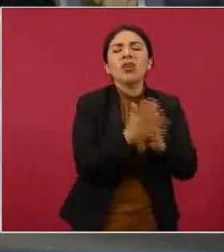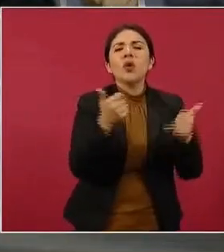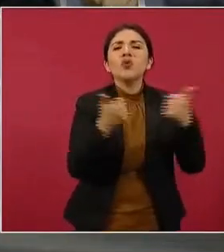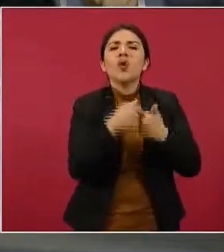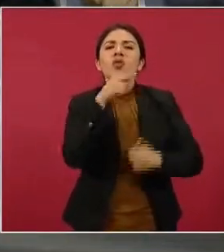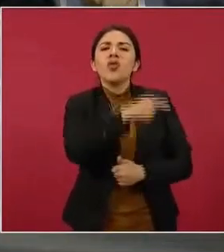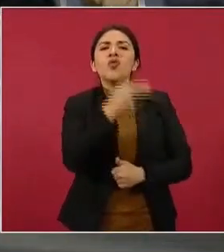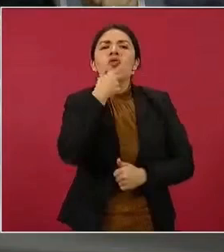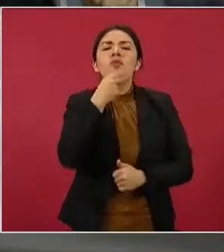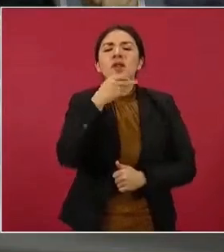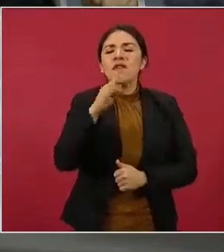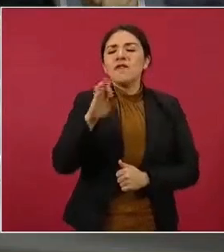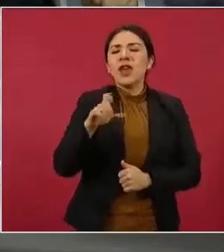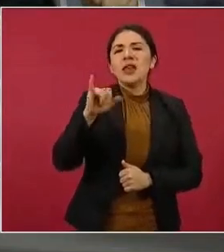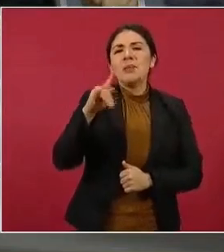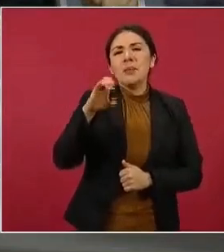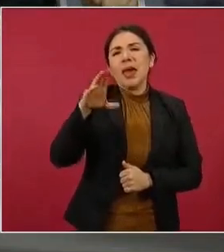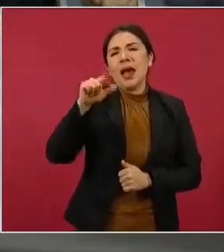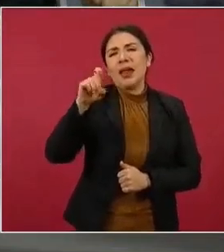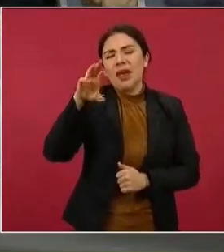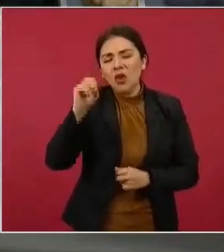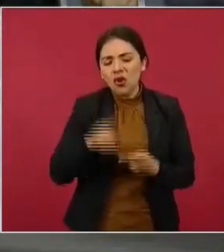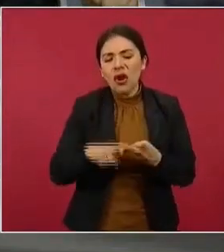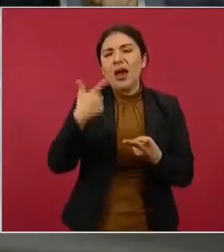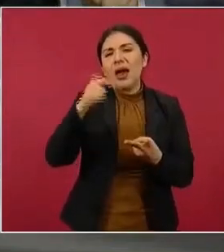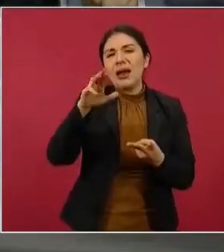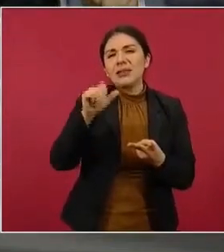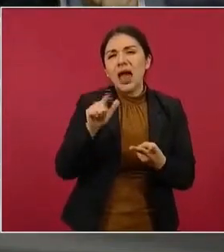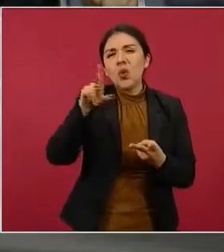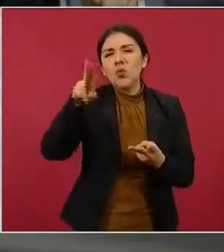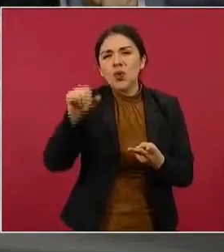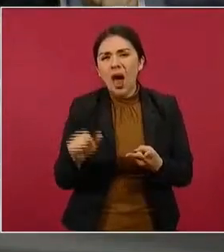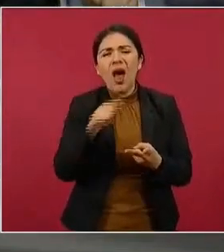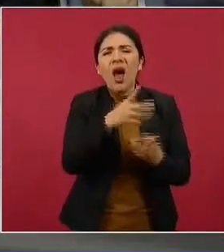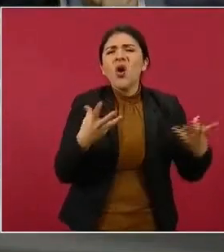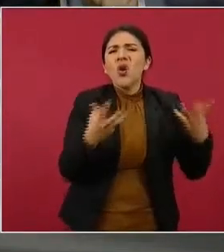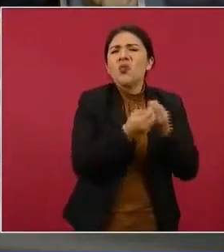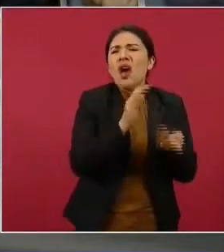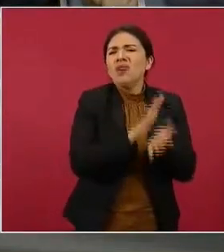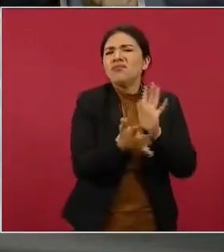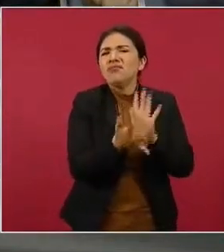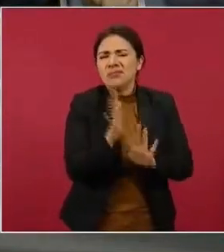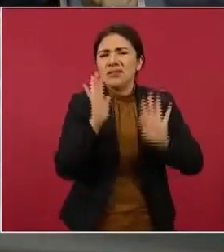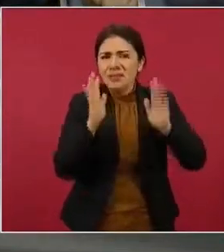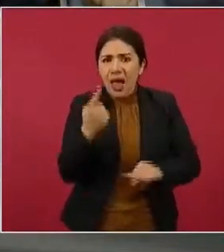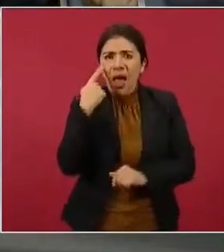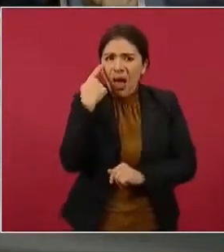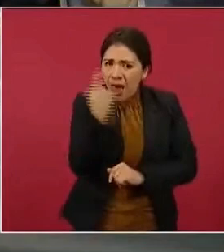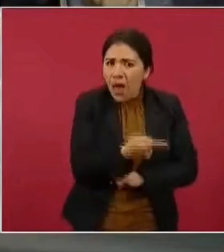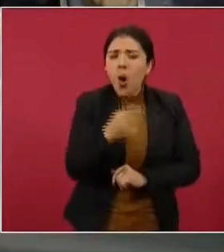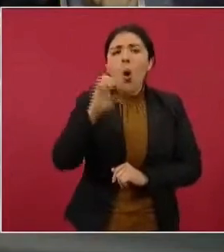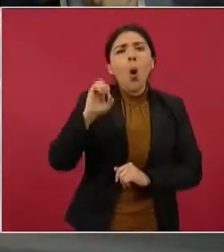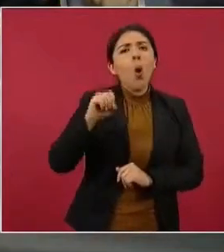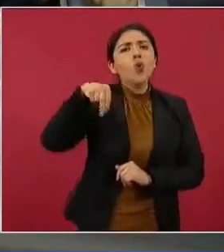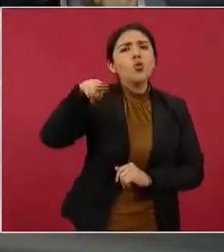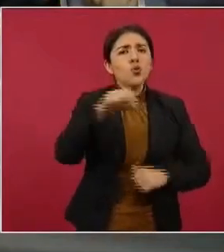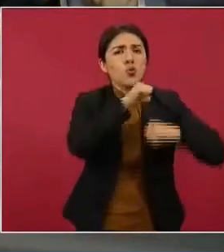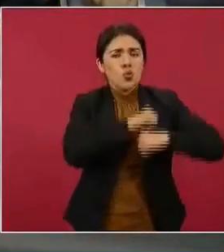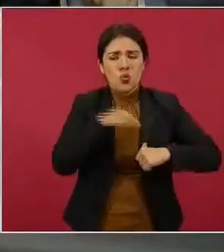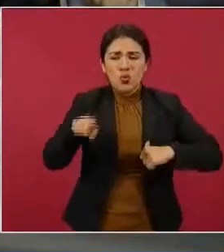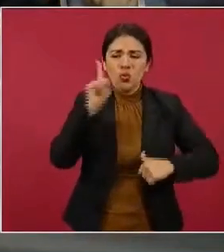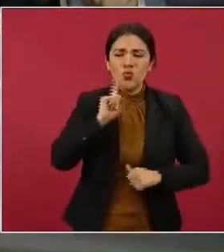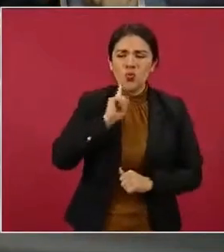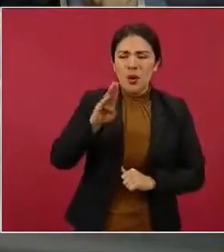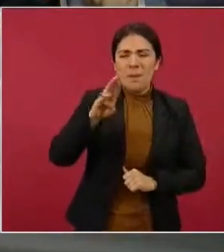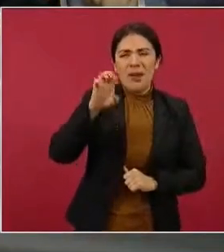el propio señor Felipe Calderón, con García Luna, es decir, era toda una camarilla que está señalada. Incluso la propia ONU, en el caso de Brenda